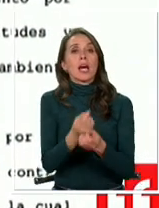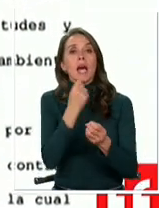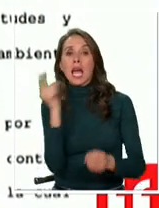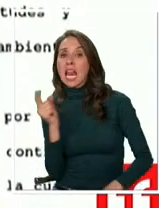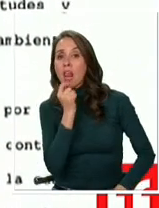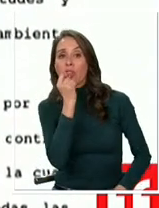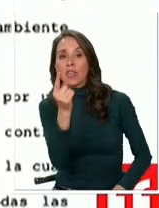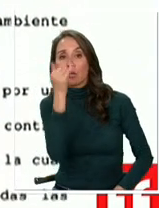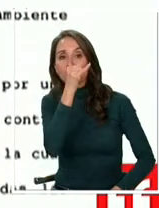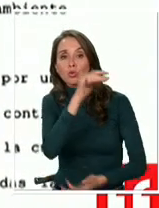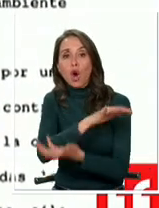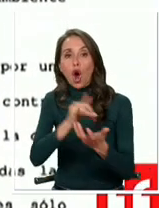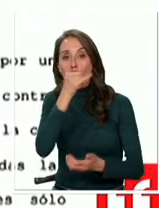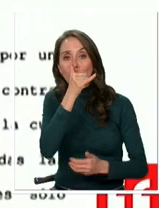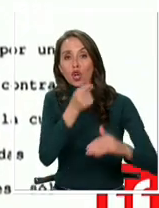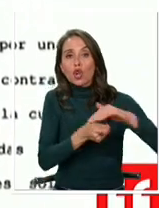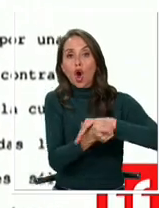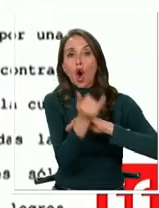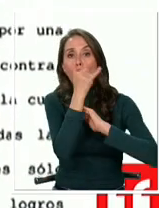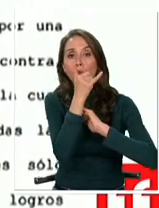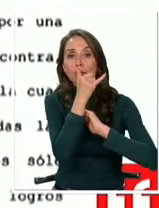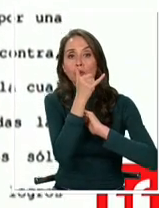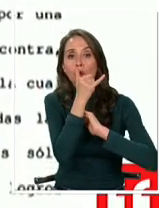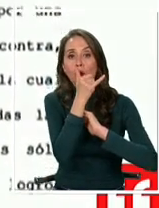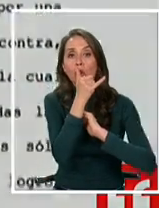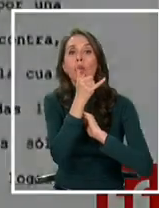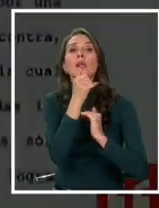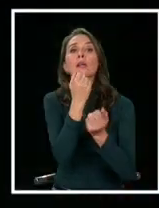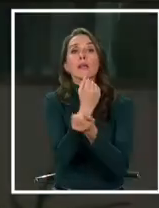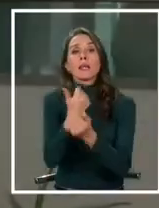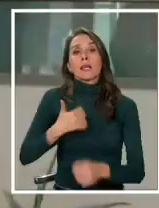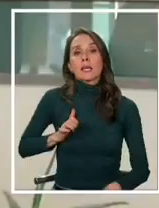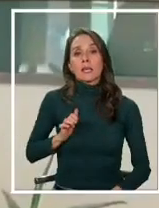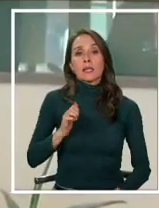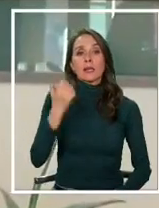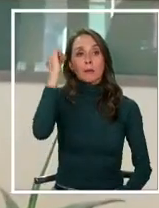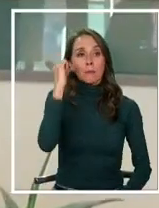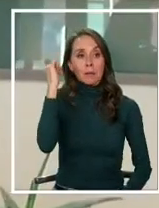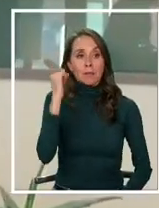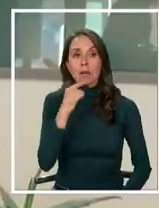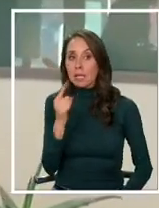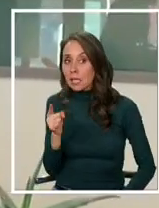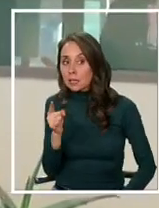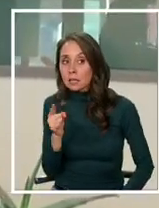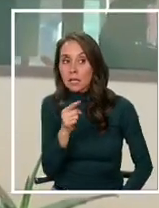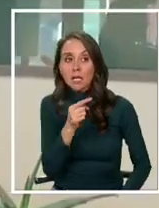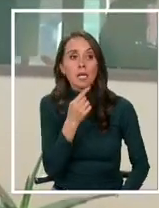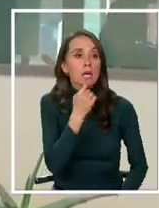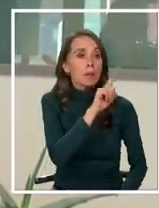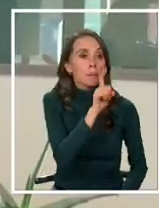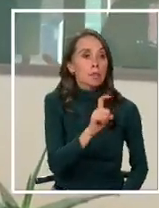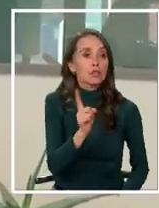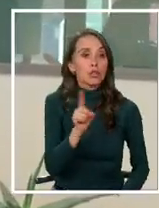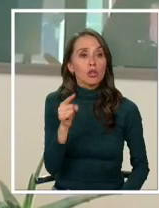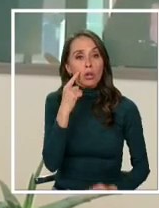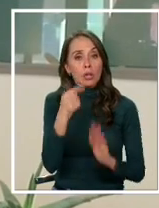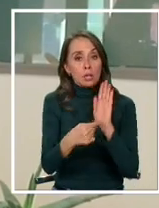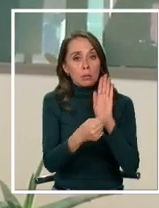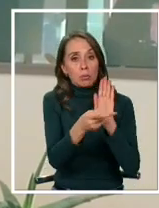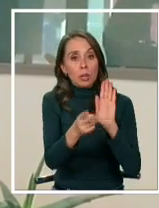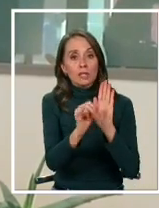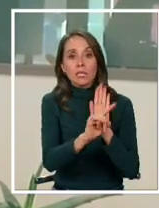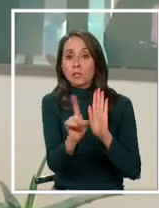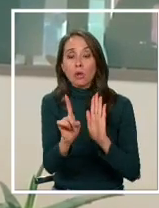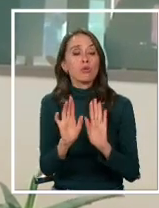corrupción en la prefectura de copiapó pero es una señal presidente del correcto funcionamiento de la institución no le voy a decir nada si es una señal o no es una